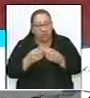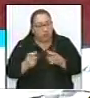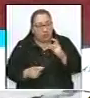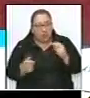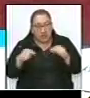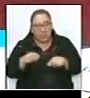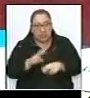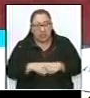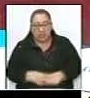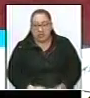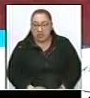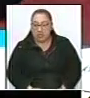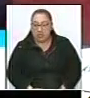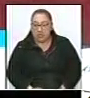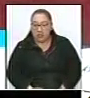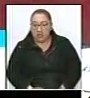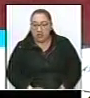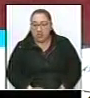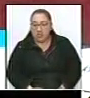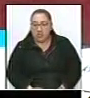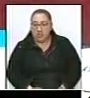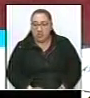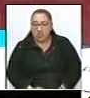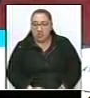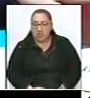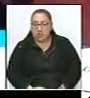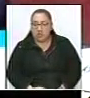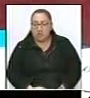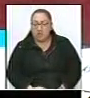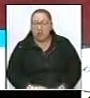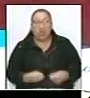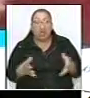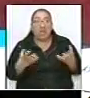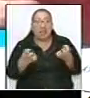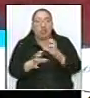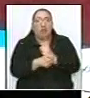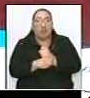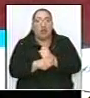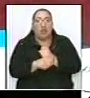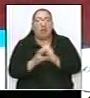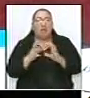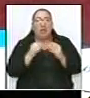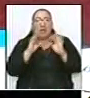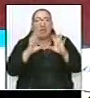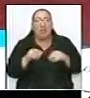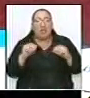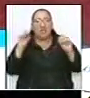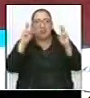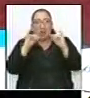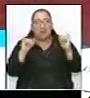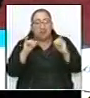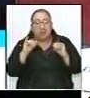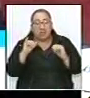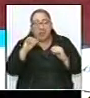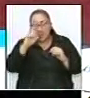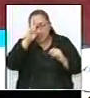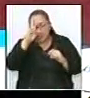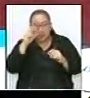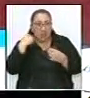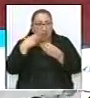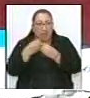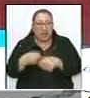está acá sentada y que busca otro tipo de intereses, porque quieren tomar también el poder, ¿para qué? ¿Para destrozar el país? Muchas veces tenemos que quedarnos